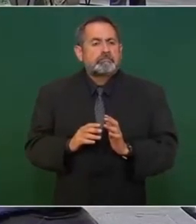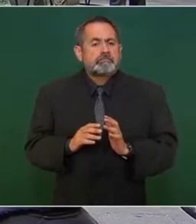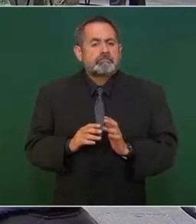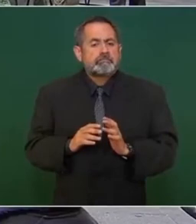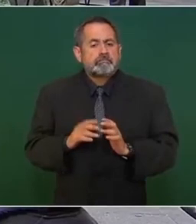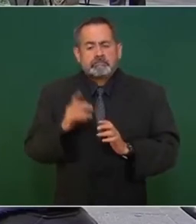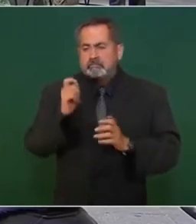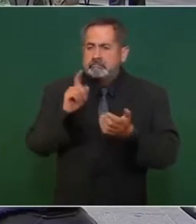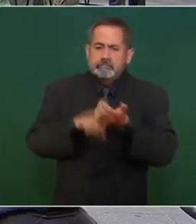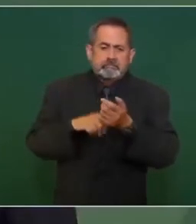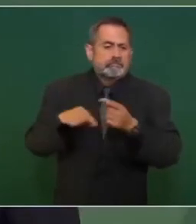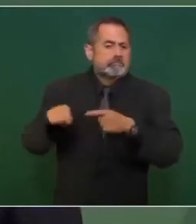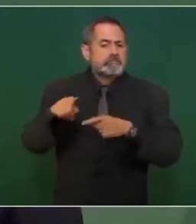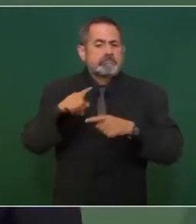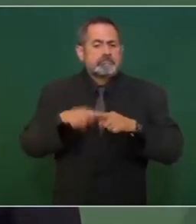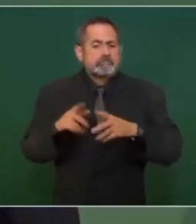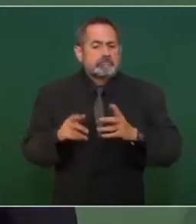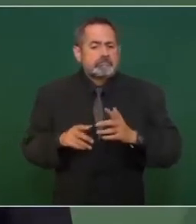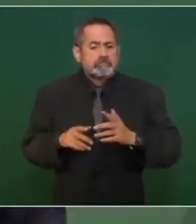haya